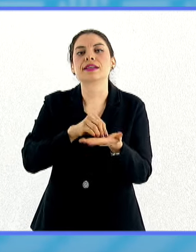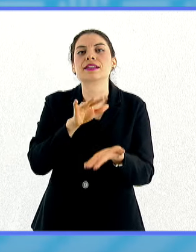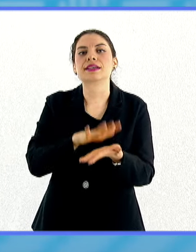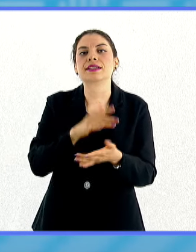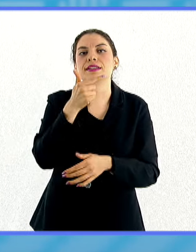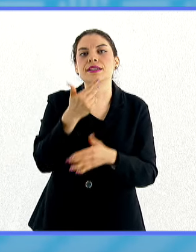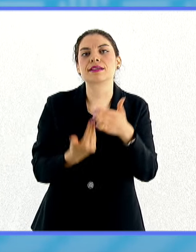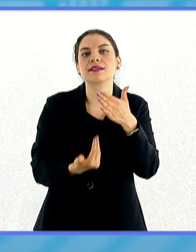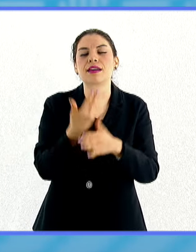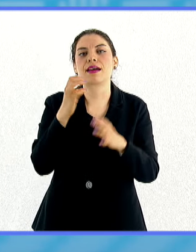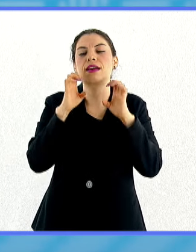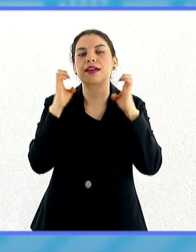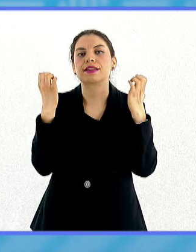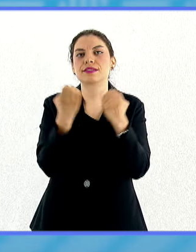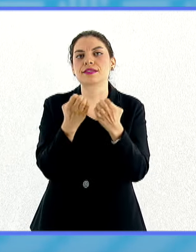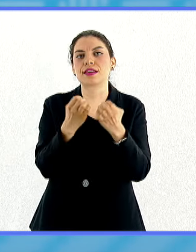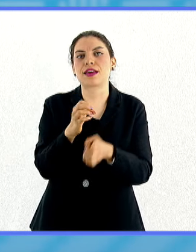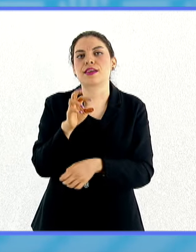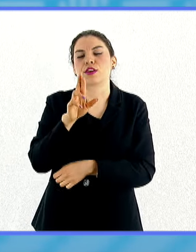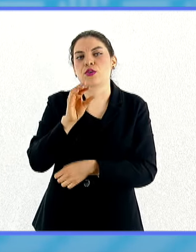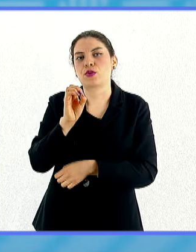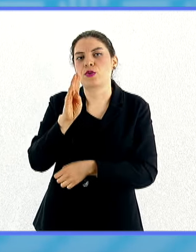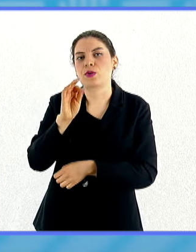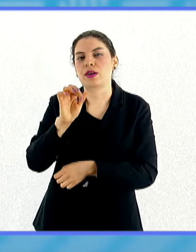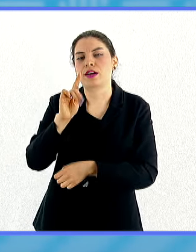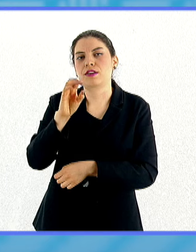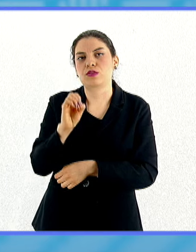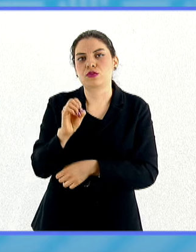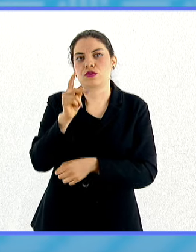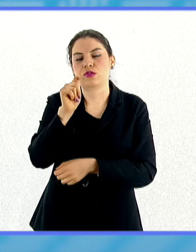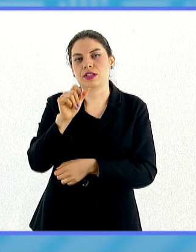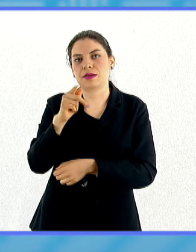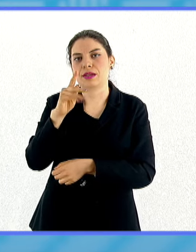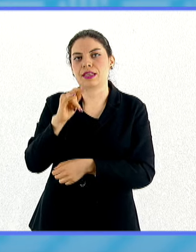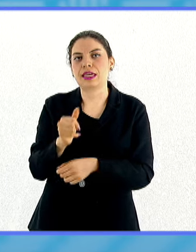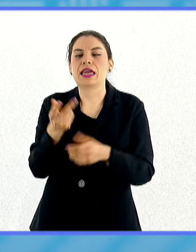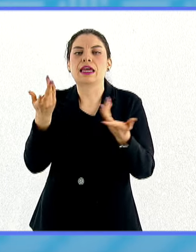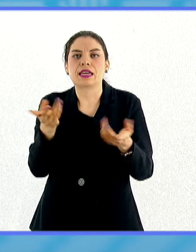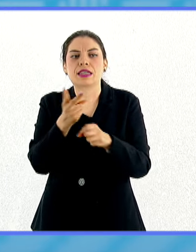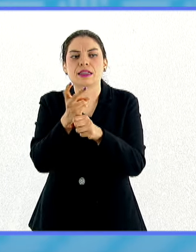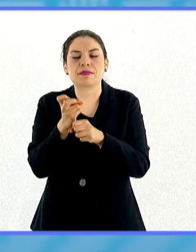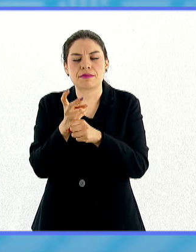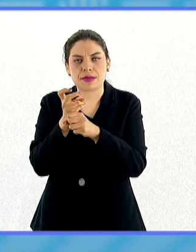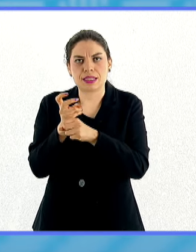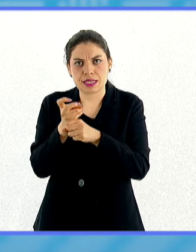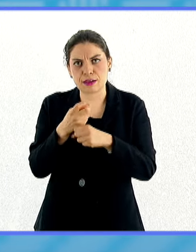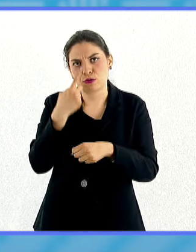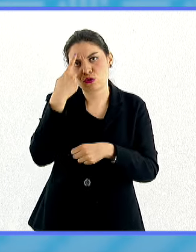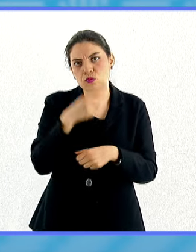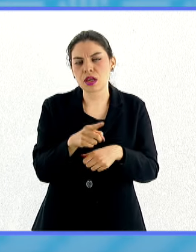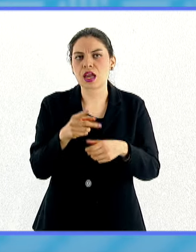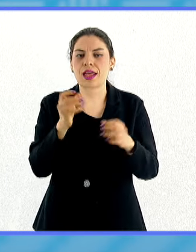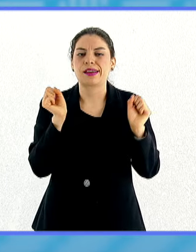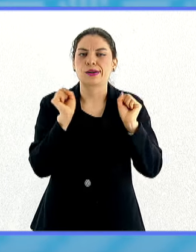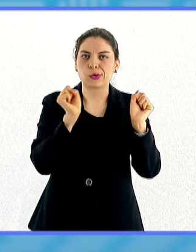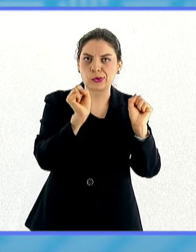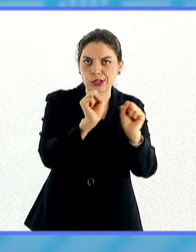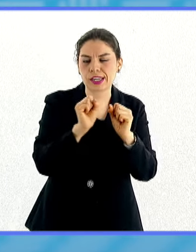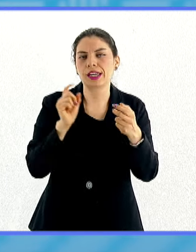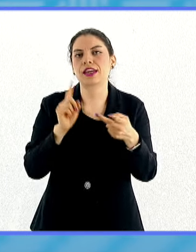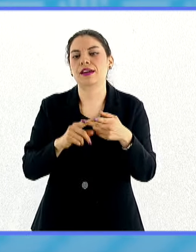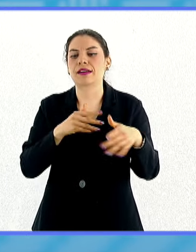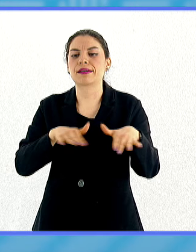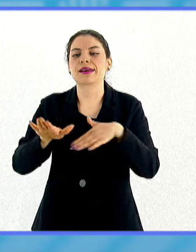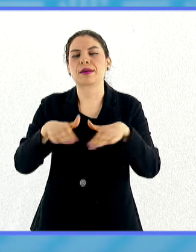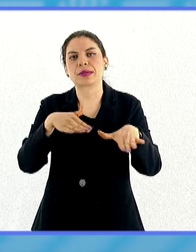Roberto Tapatío Méndez y bueno, estamos todos invitados, ya sea a correr los 10 kilómetros, pero también podemos caminar 5 kilómetros y